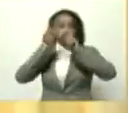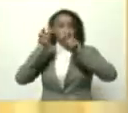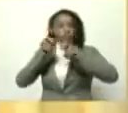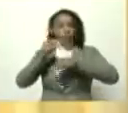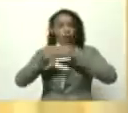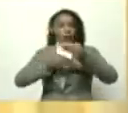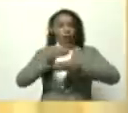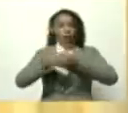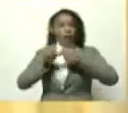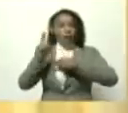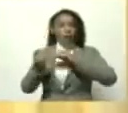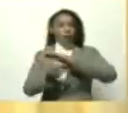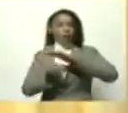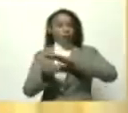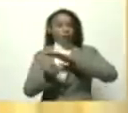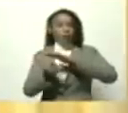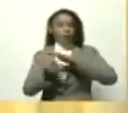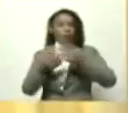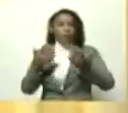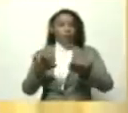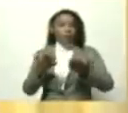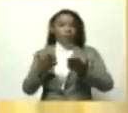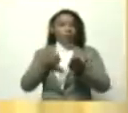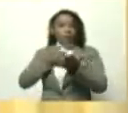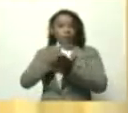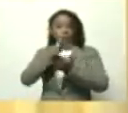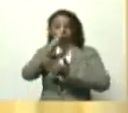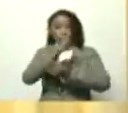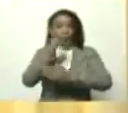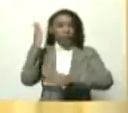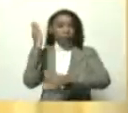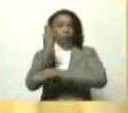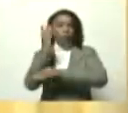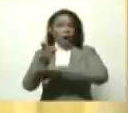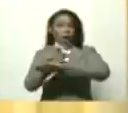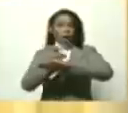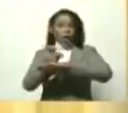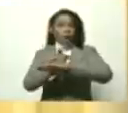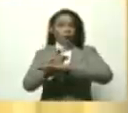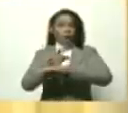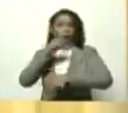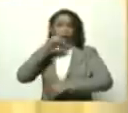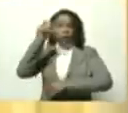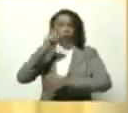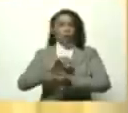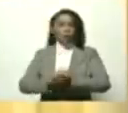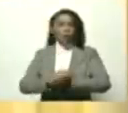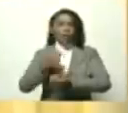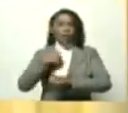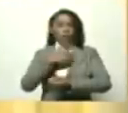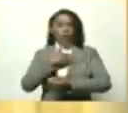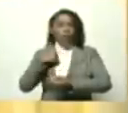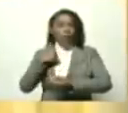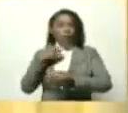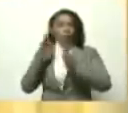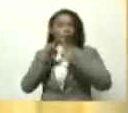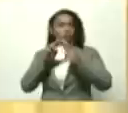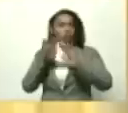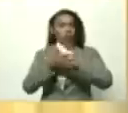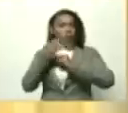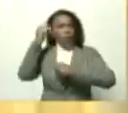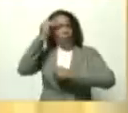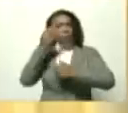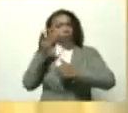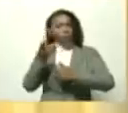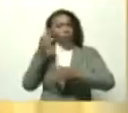lleva a cabo esta institución se derive en sanciones al gobierno de Nicolás Maduro. Quisiera conocer su opinión sobre eso y también